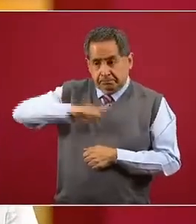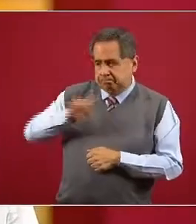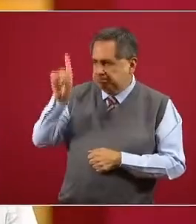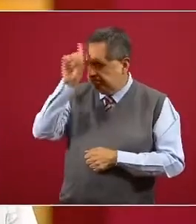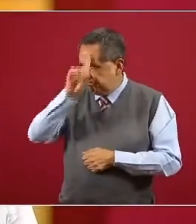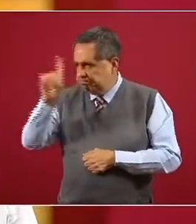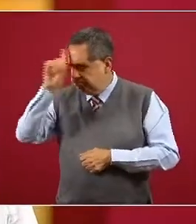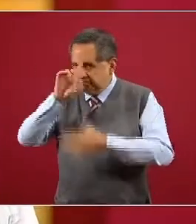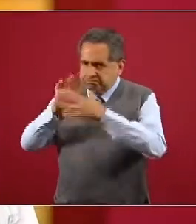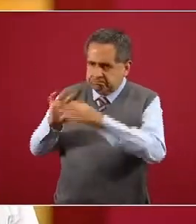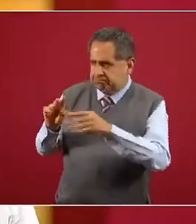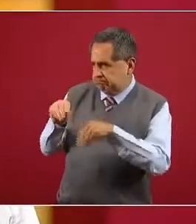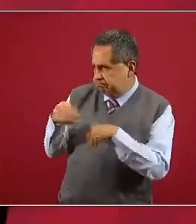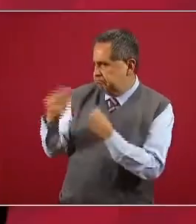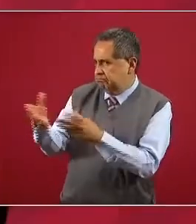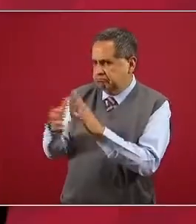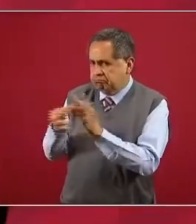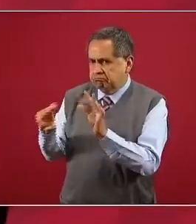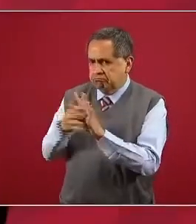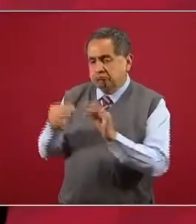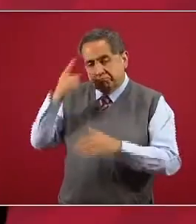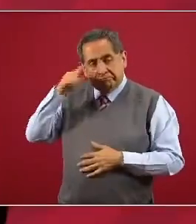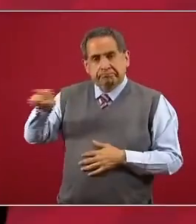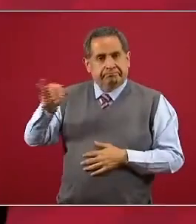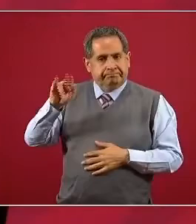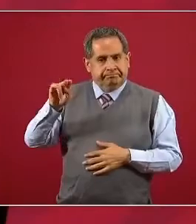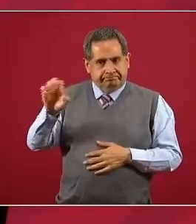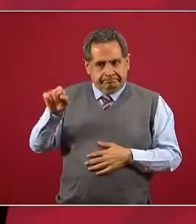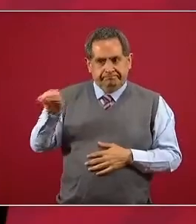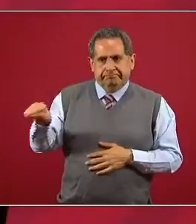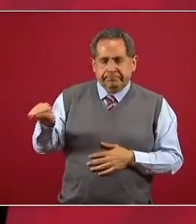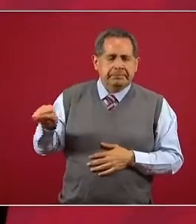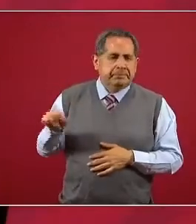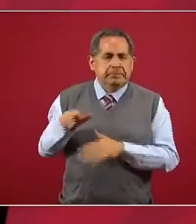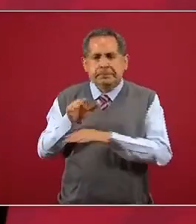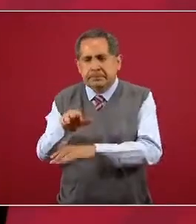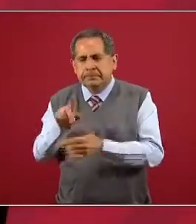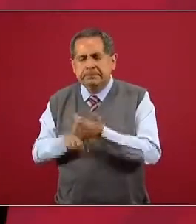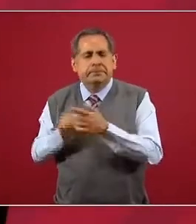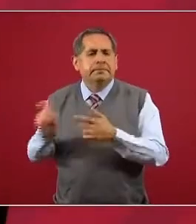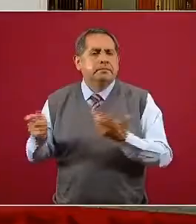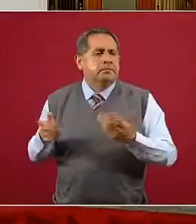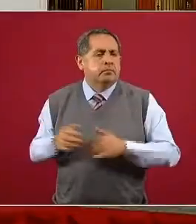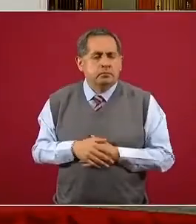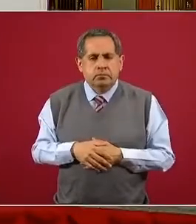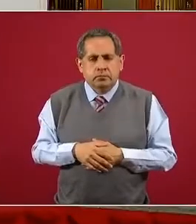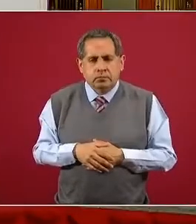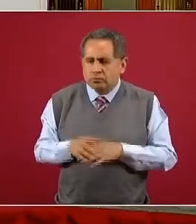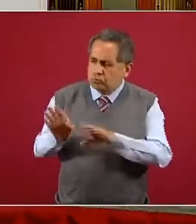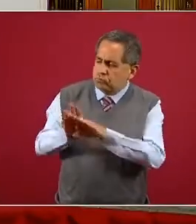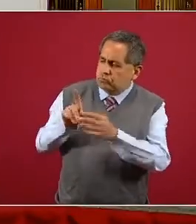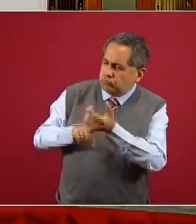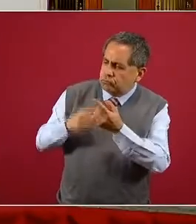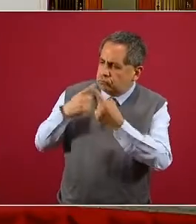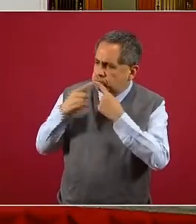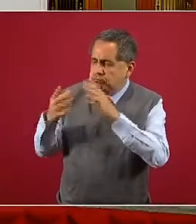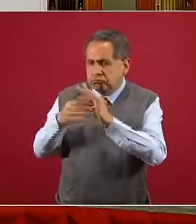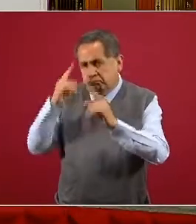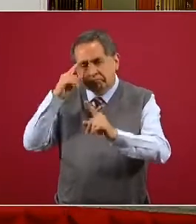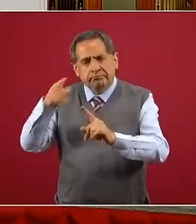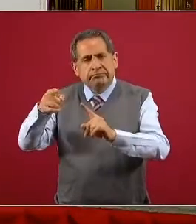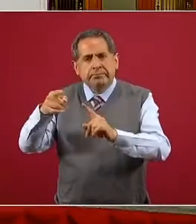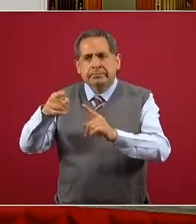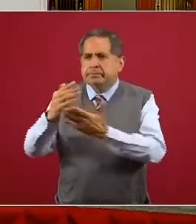al INE, al Consejo General del Instituto Nacional Electoral, sobre qué previsiones habría que tener para disminuir